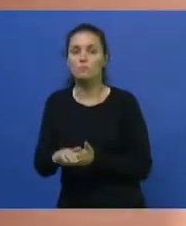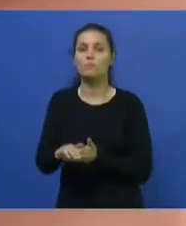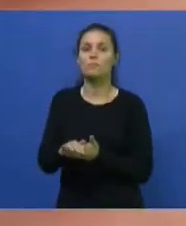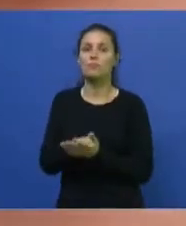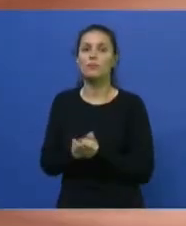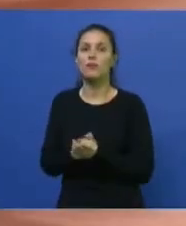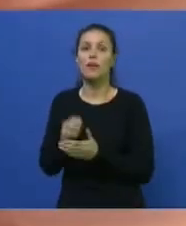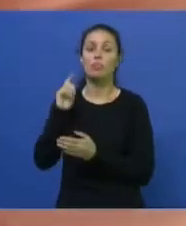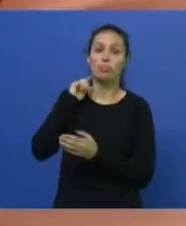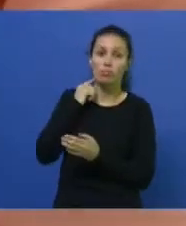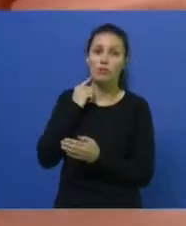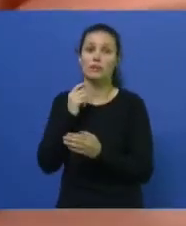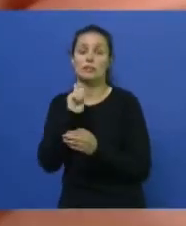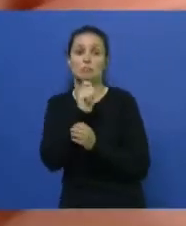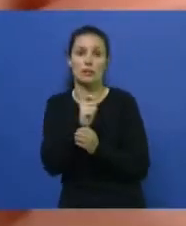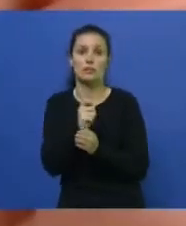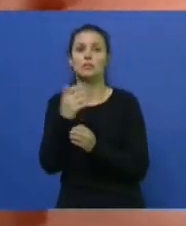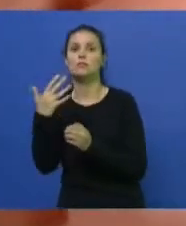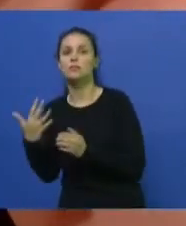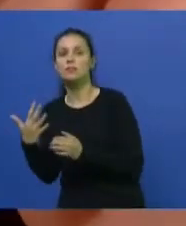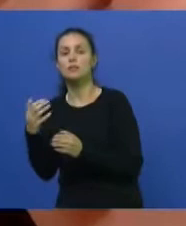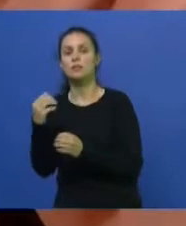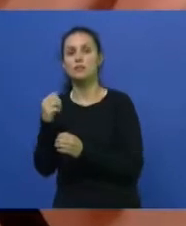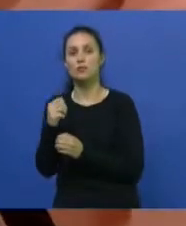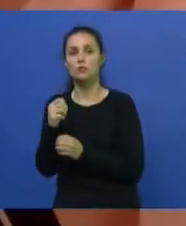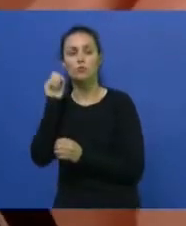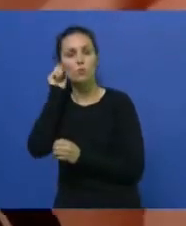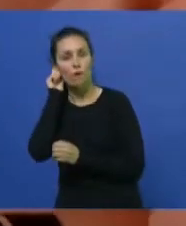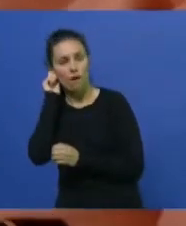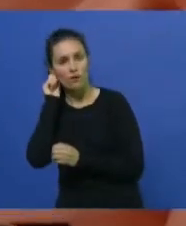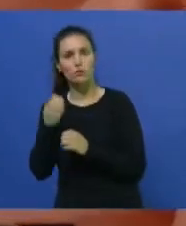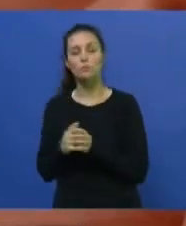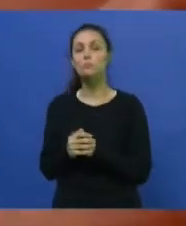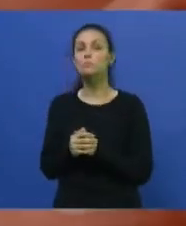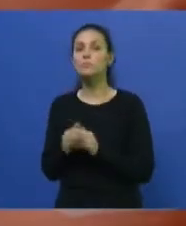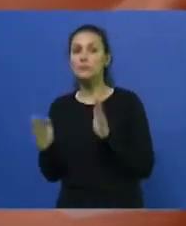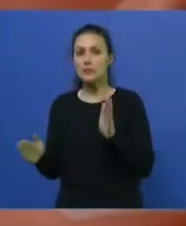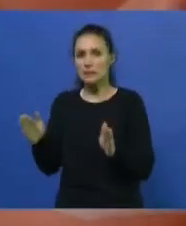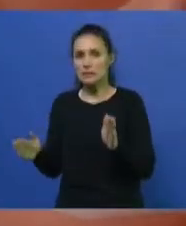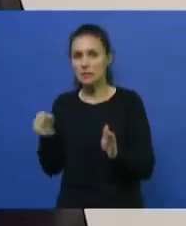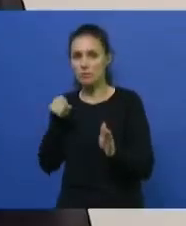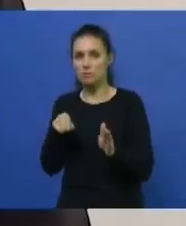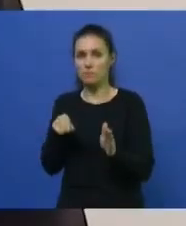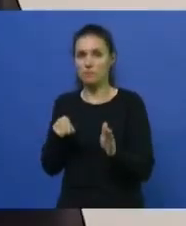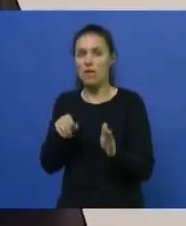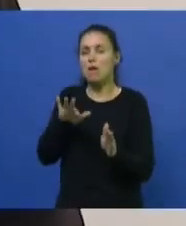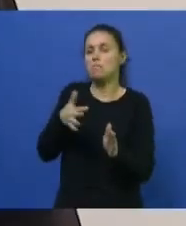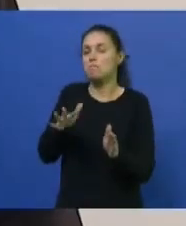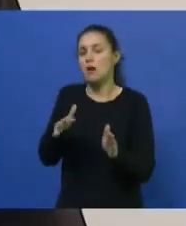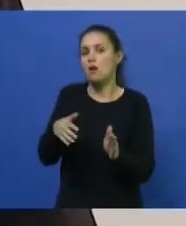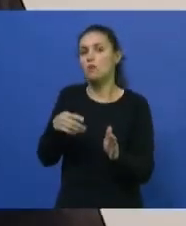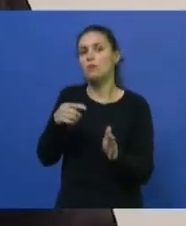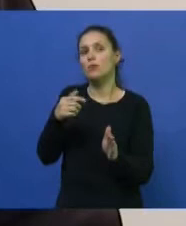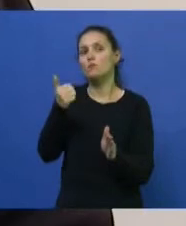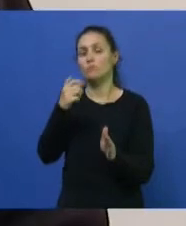edad se antes de cumplir los 5 años 34 años y 11 meses en ese grupo etario que son unos 6500 chicos en